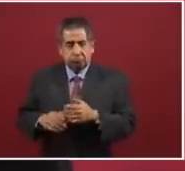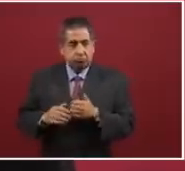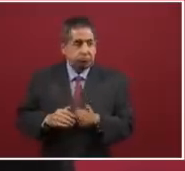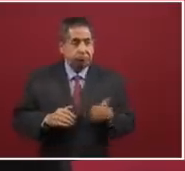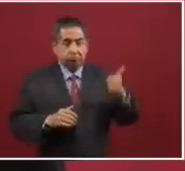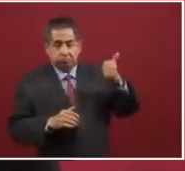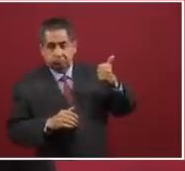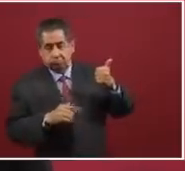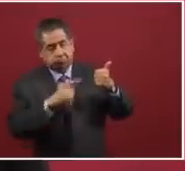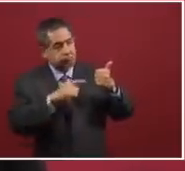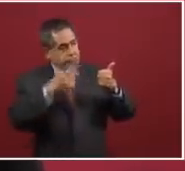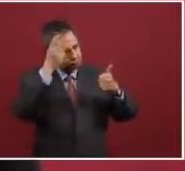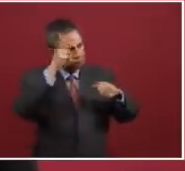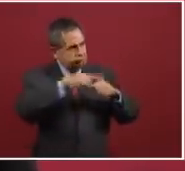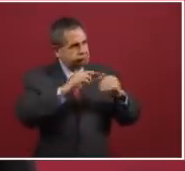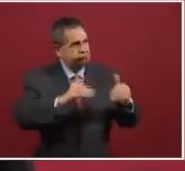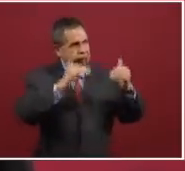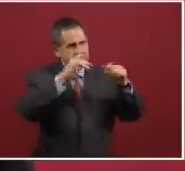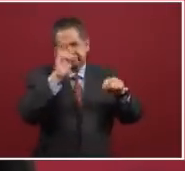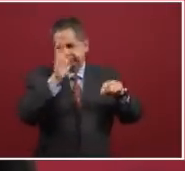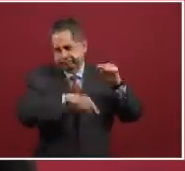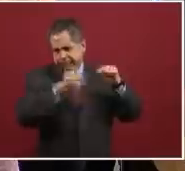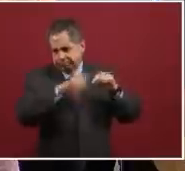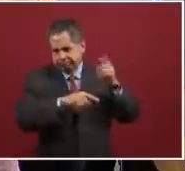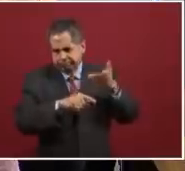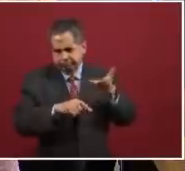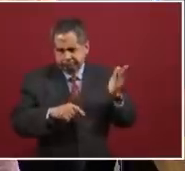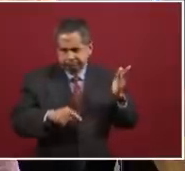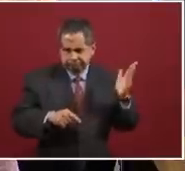y hacer el ajuste arriba.